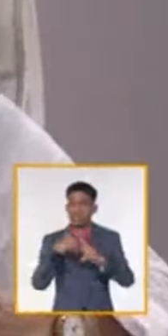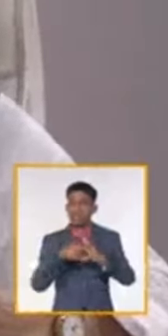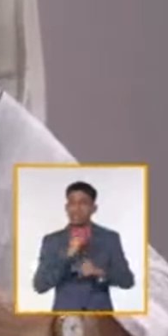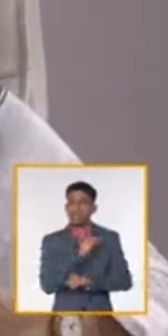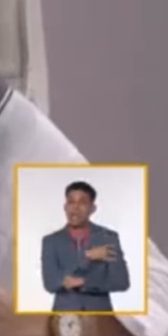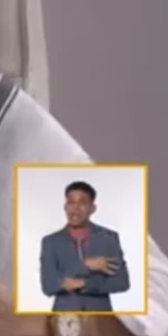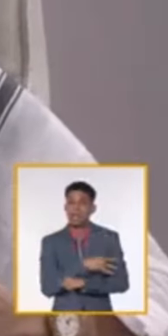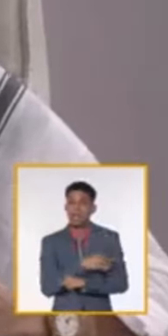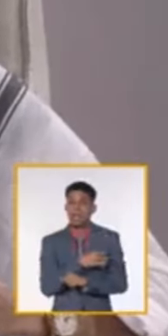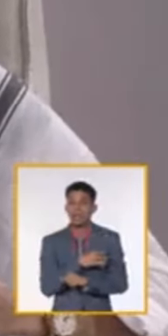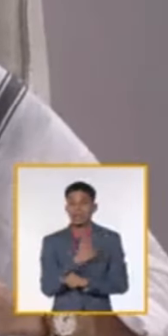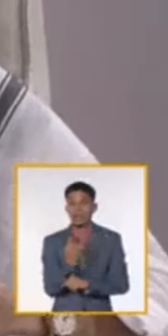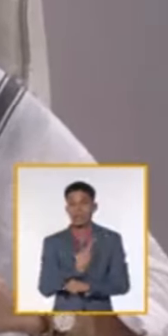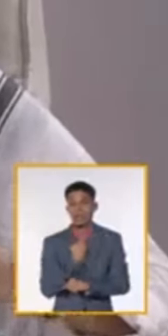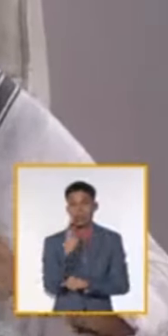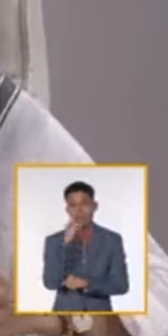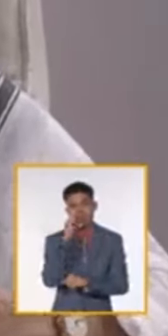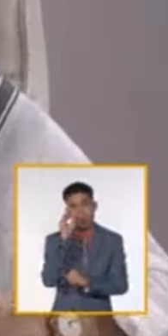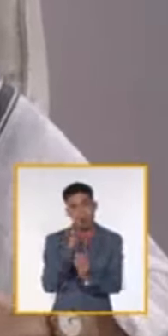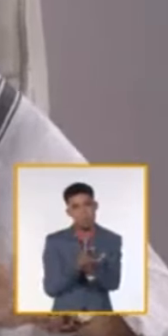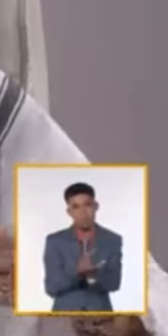clase